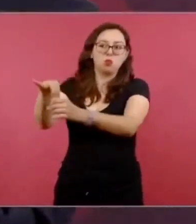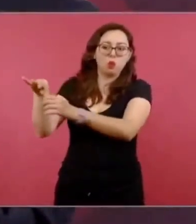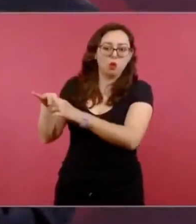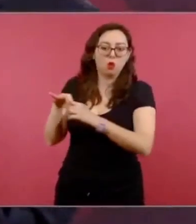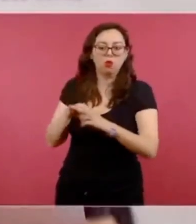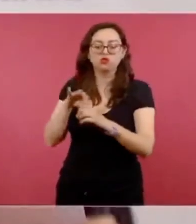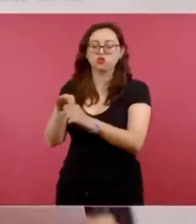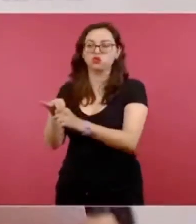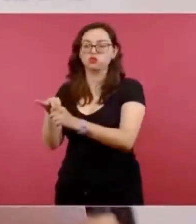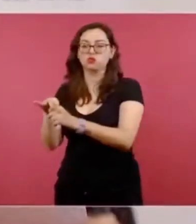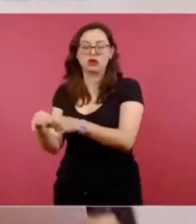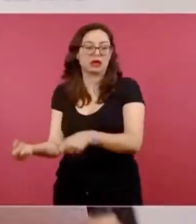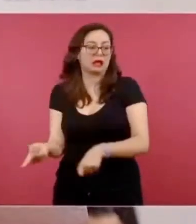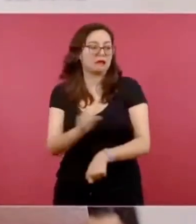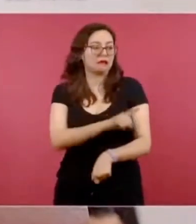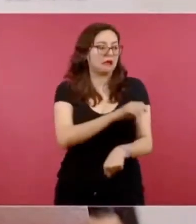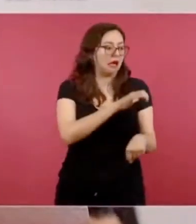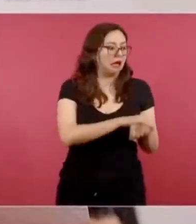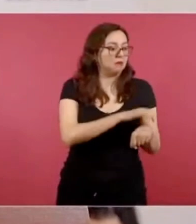no